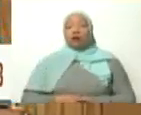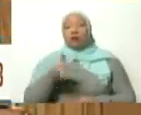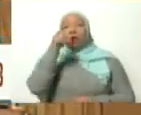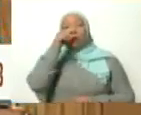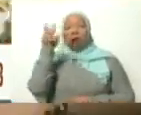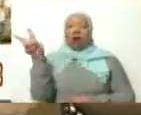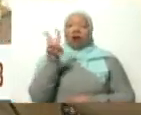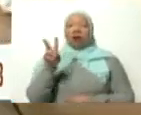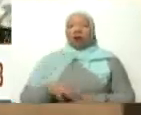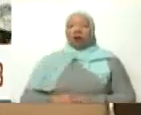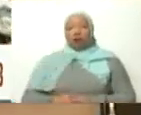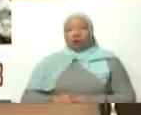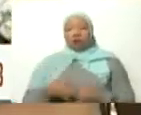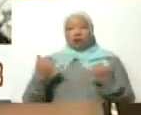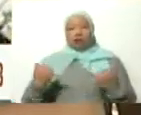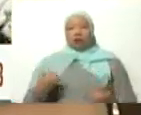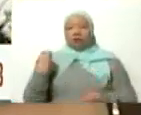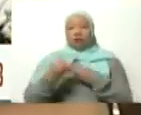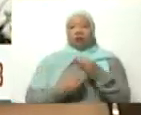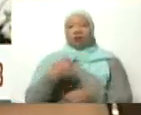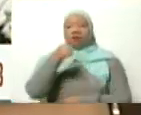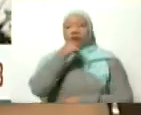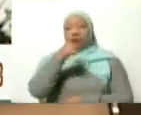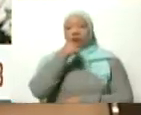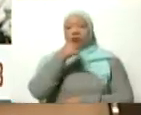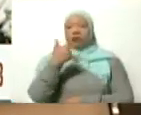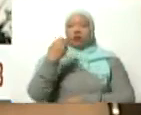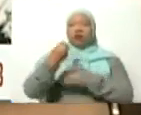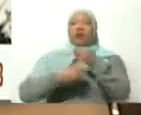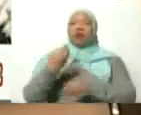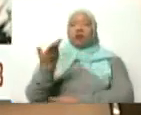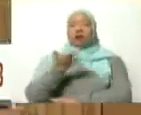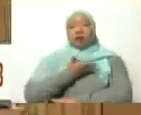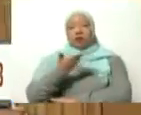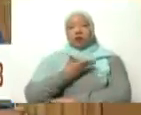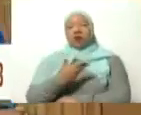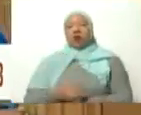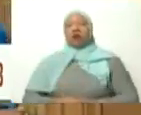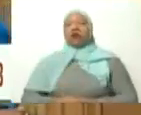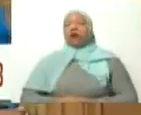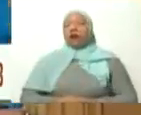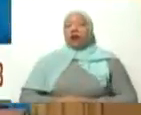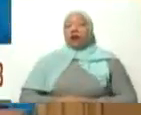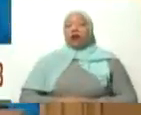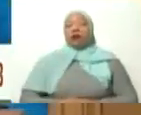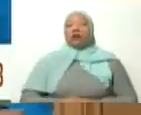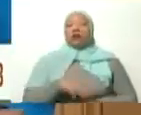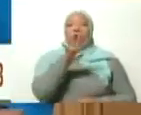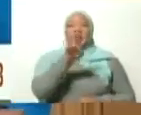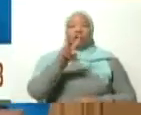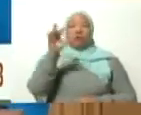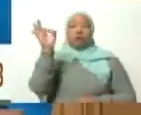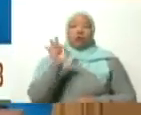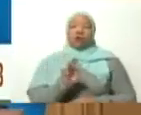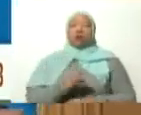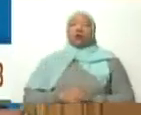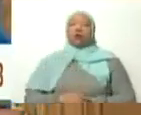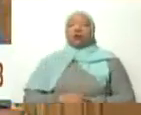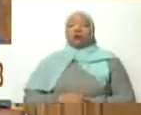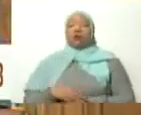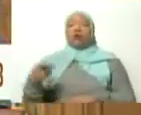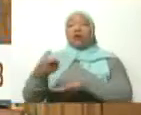venezolanas. Pero cuando vamos allí, ¿a dónde están las sanciones? Un 42% es hacia